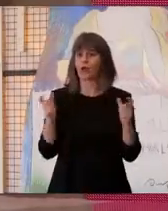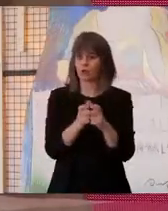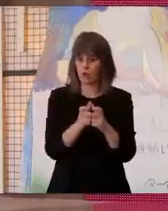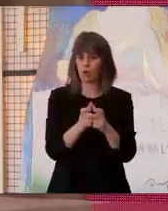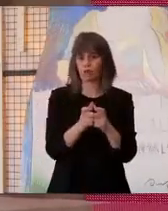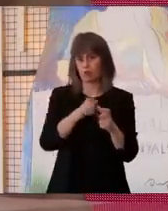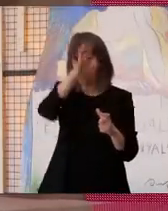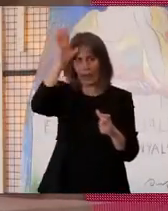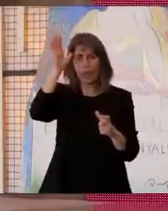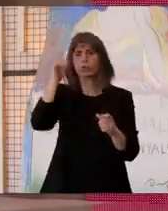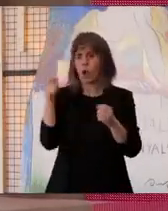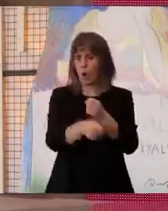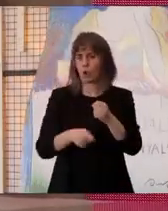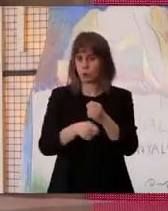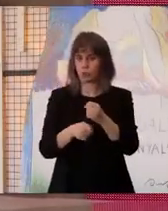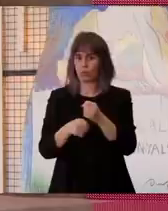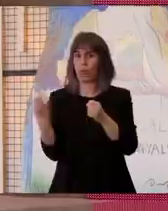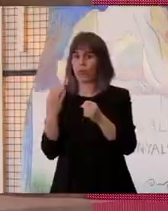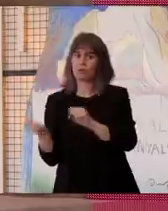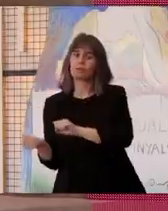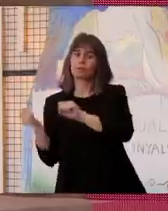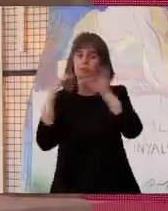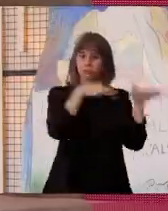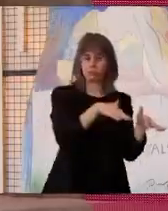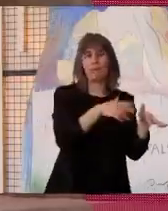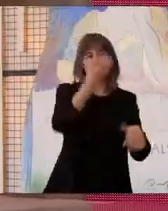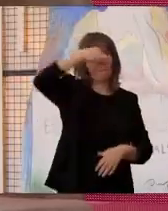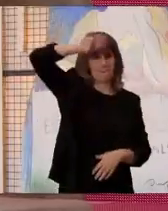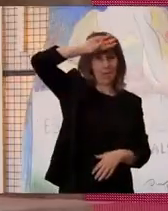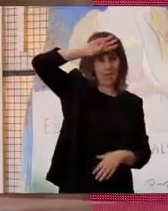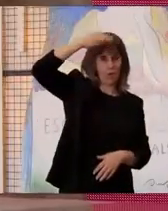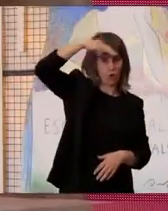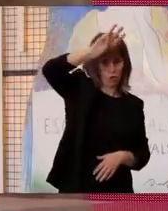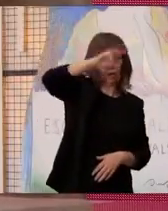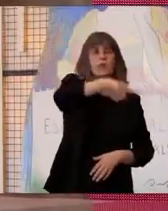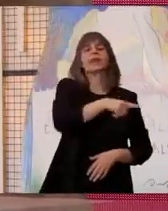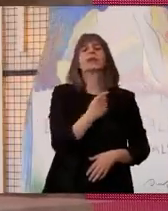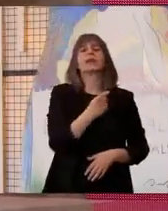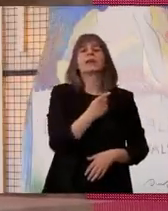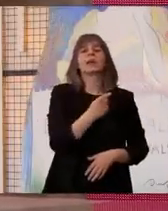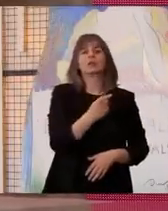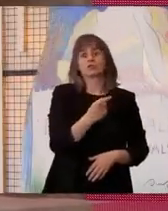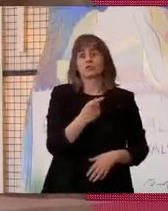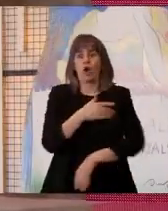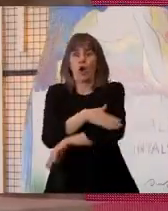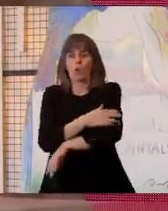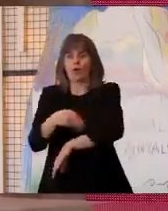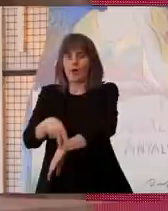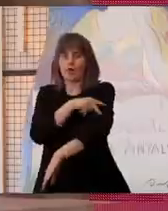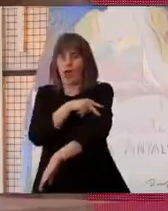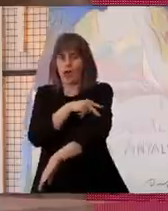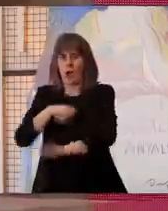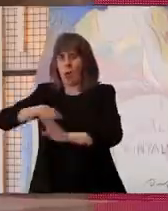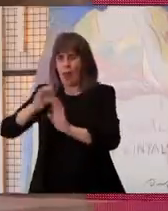agosto en México pues le daba una vergüenza horrible asistir con esas leyes tan increíbles que las mujeres tenían que